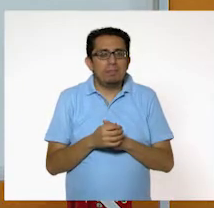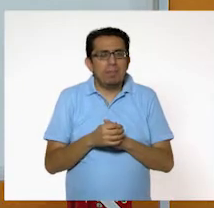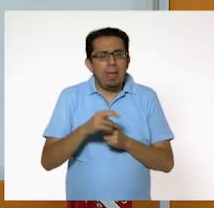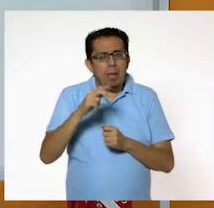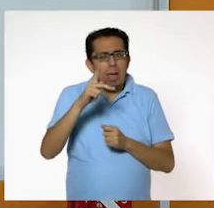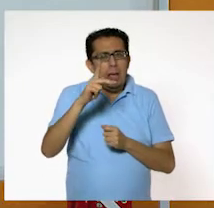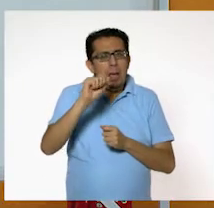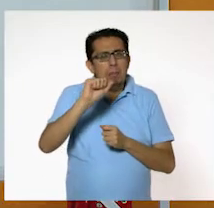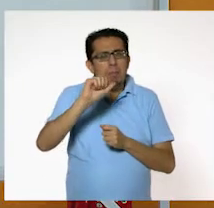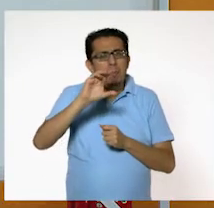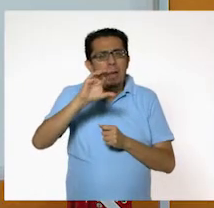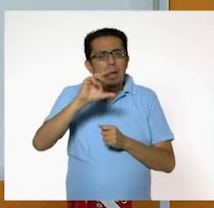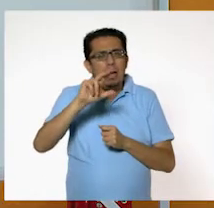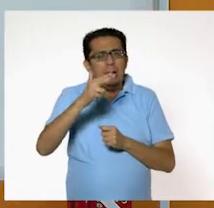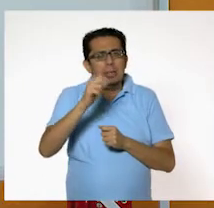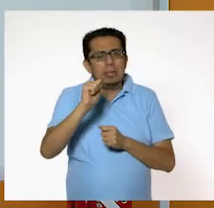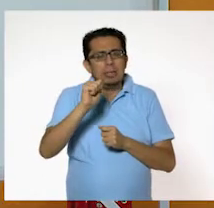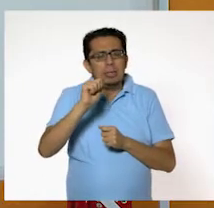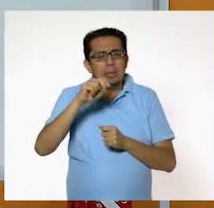Pachangueras.